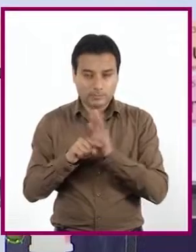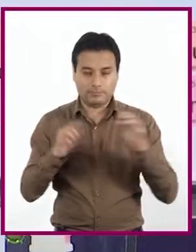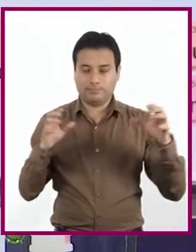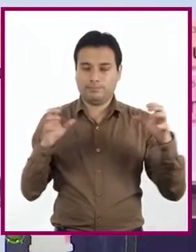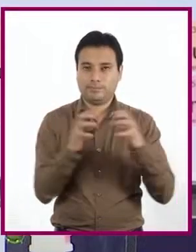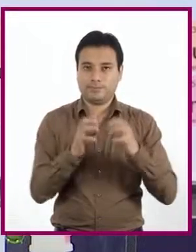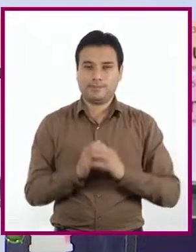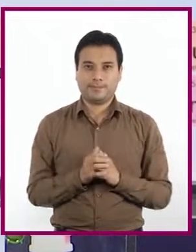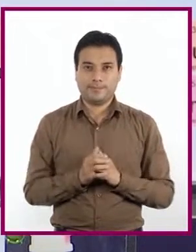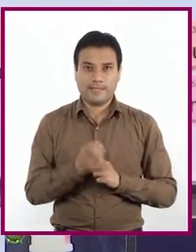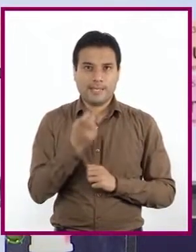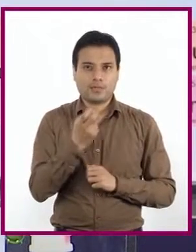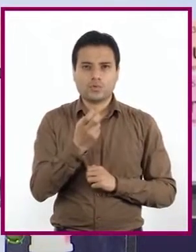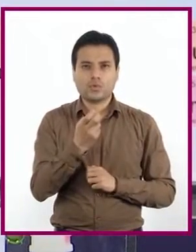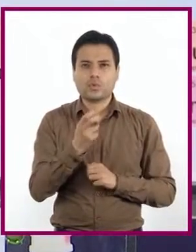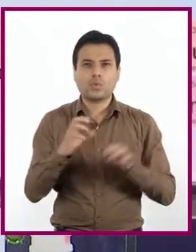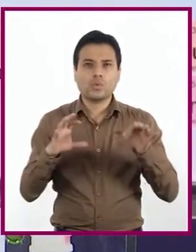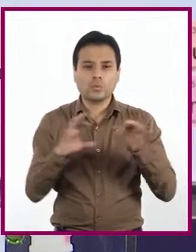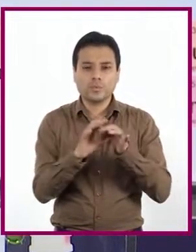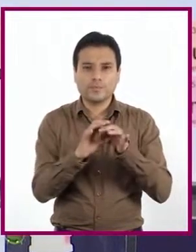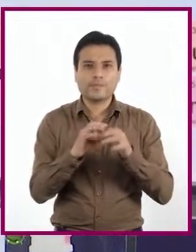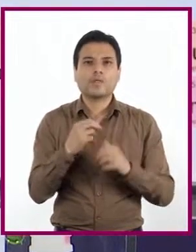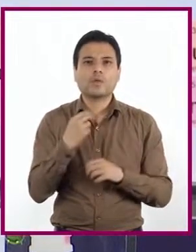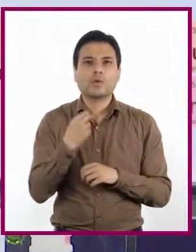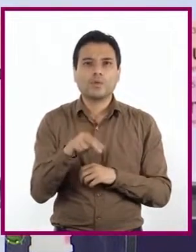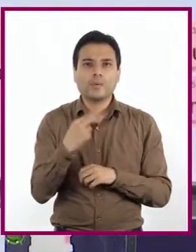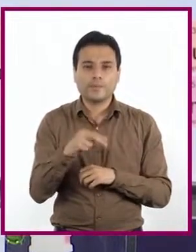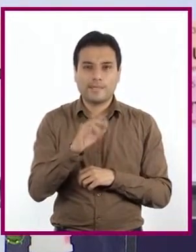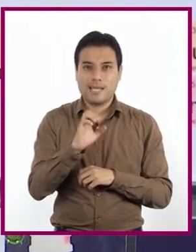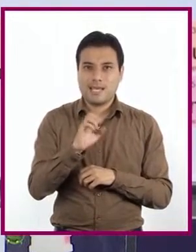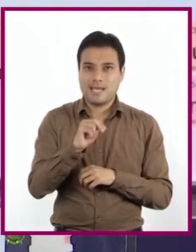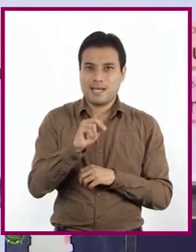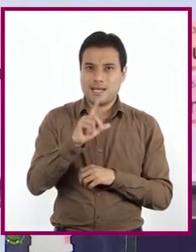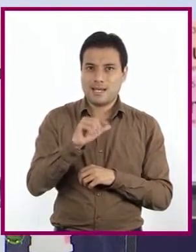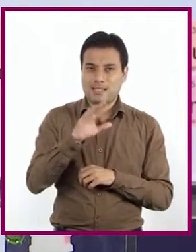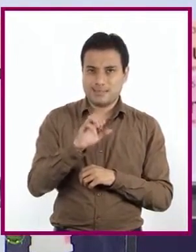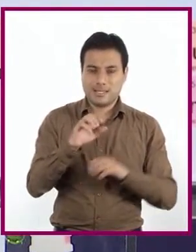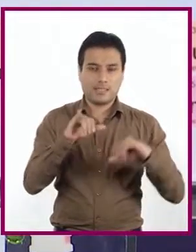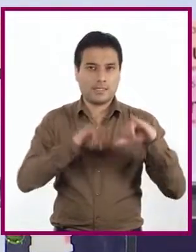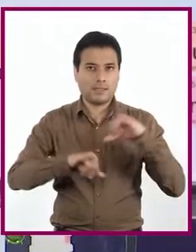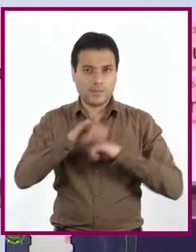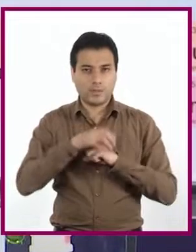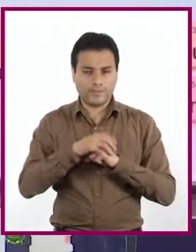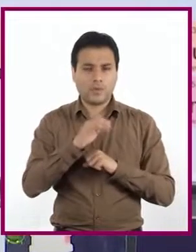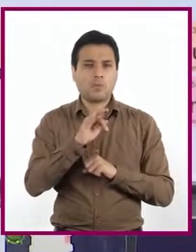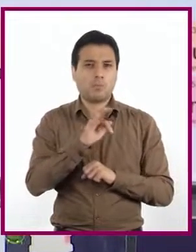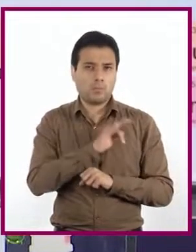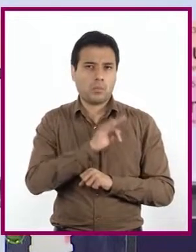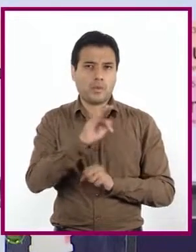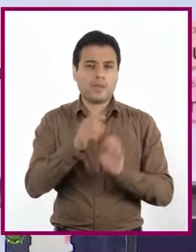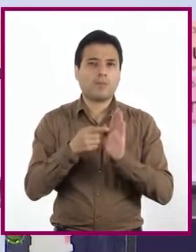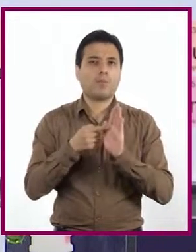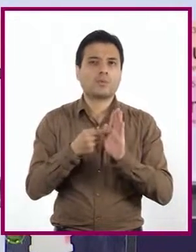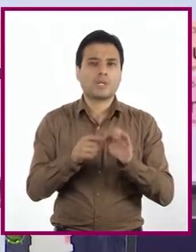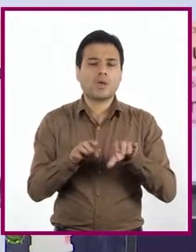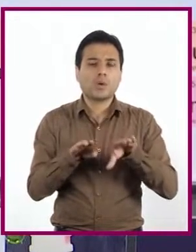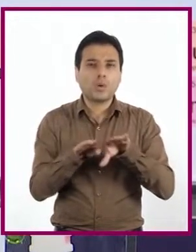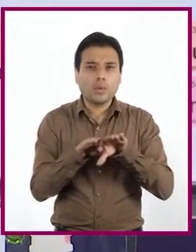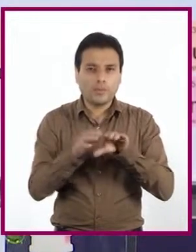A esas uniones se les llama enlace químico y lo podemos representar como lo propuso